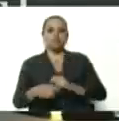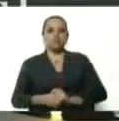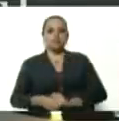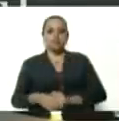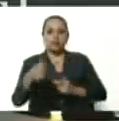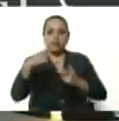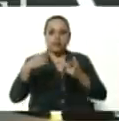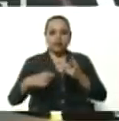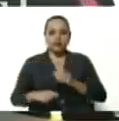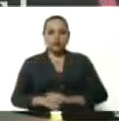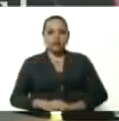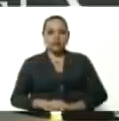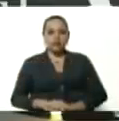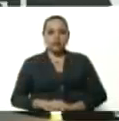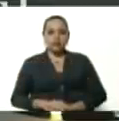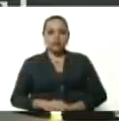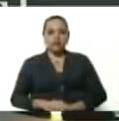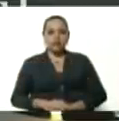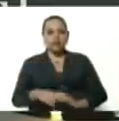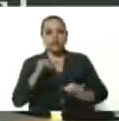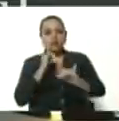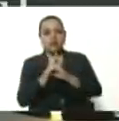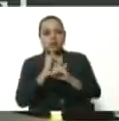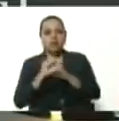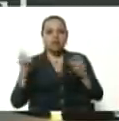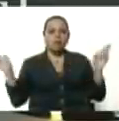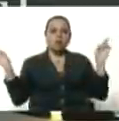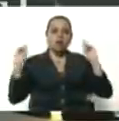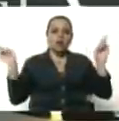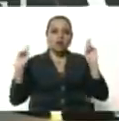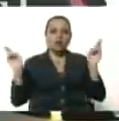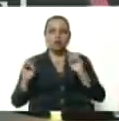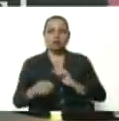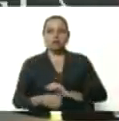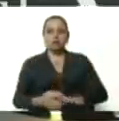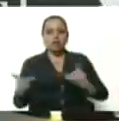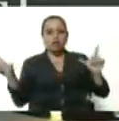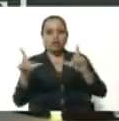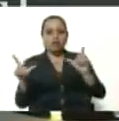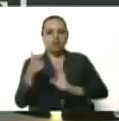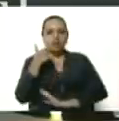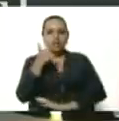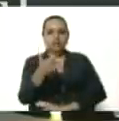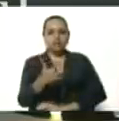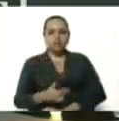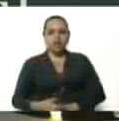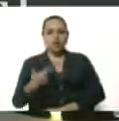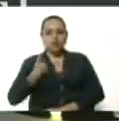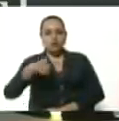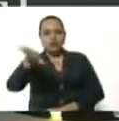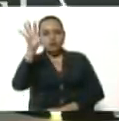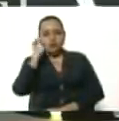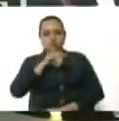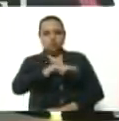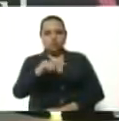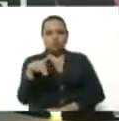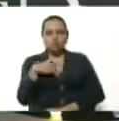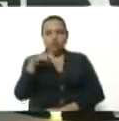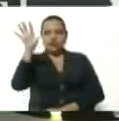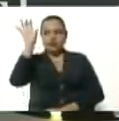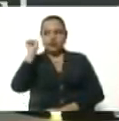de comunicación, por las redes sociales, por la radio, les digo, yo entiendo, nosotros